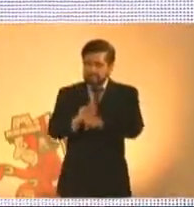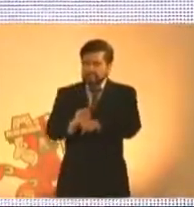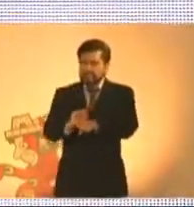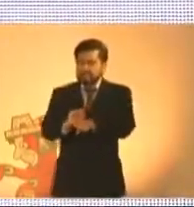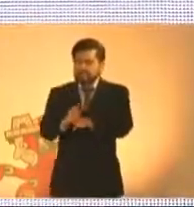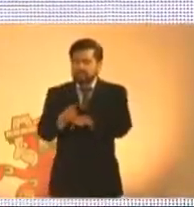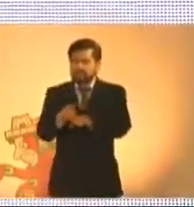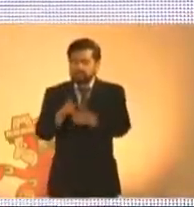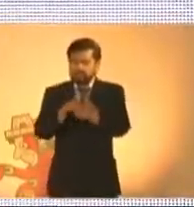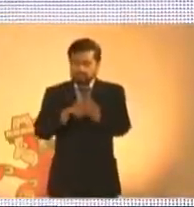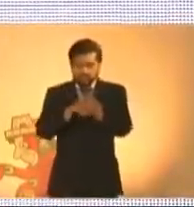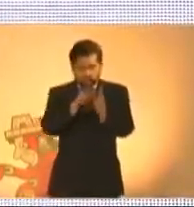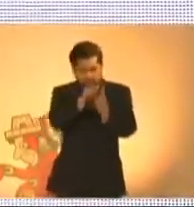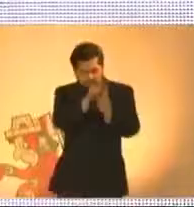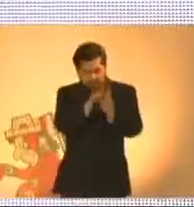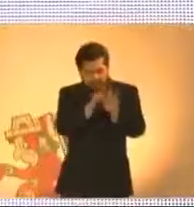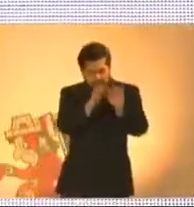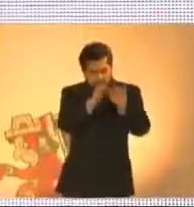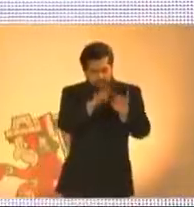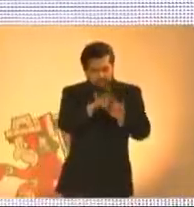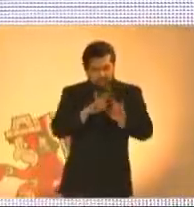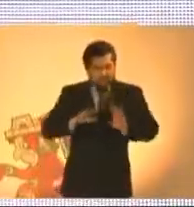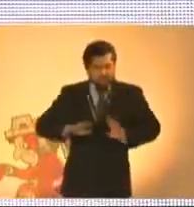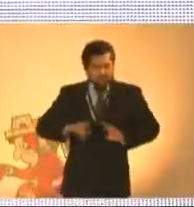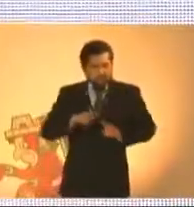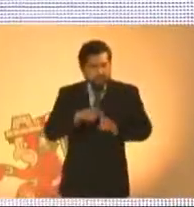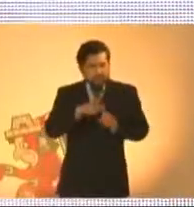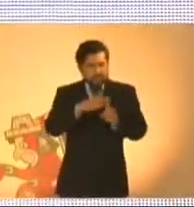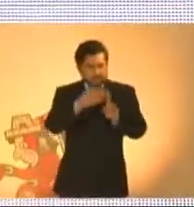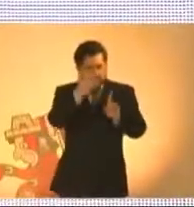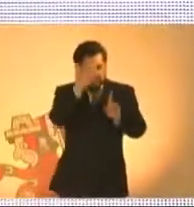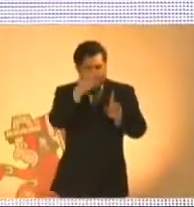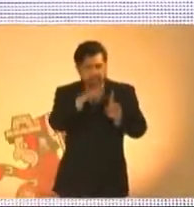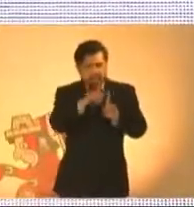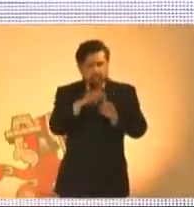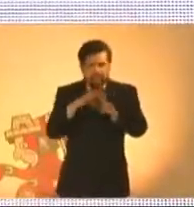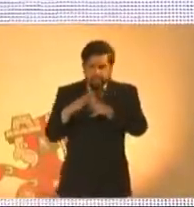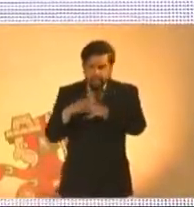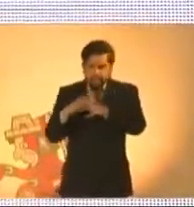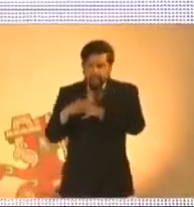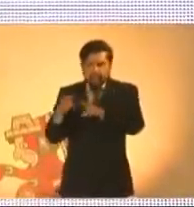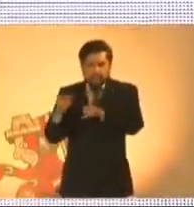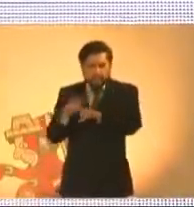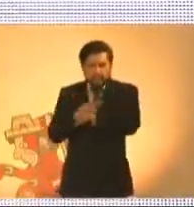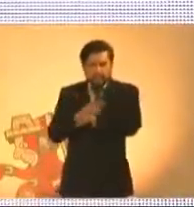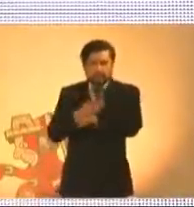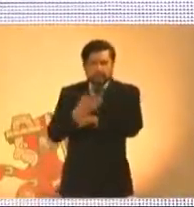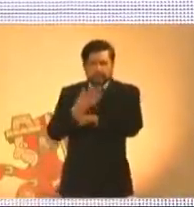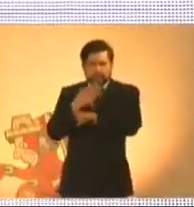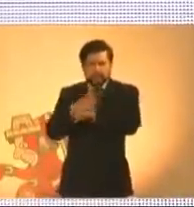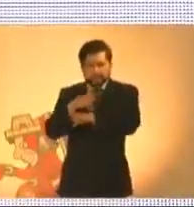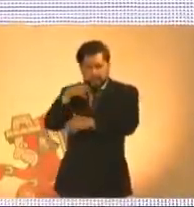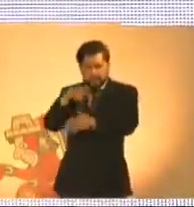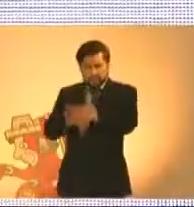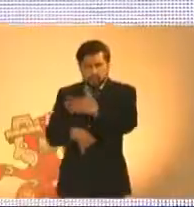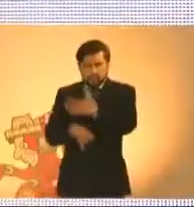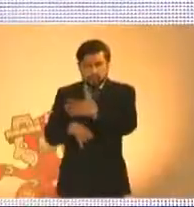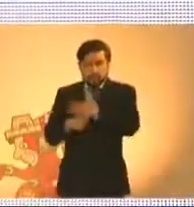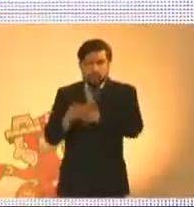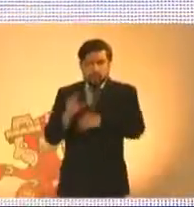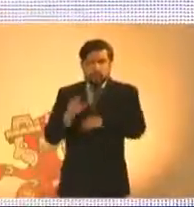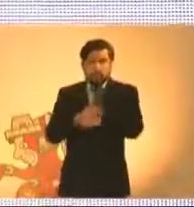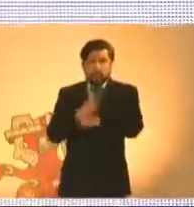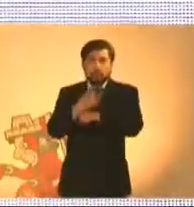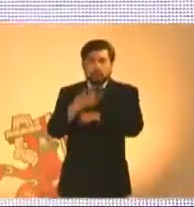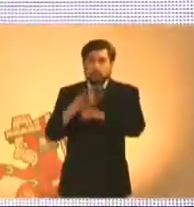eso no un barniz o sea algo de conocimiento porque la batalla como digo y repetir es siempre no es sólo una